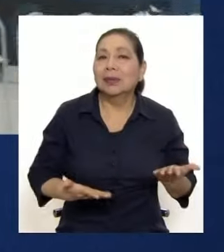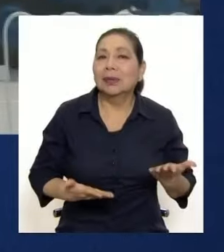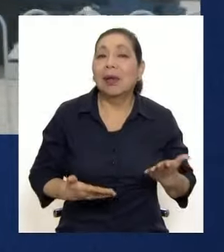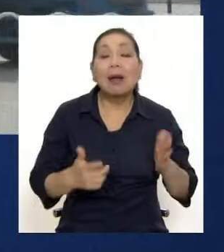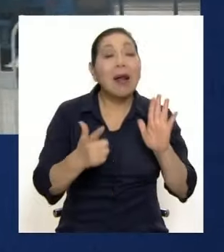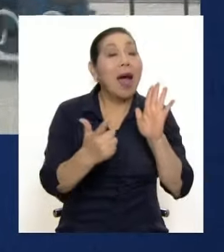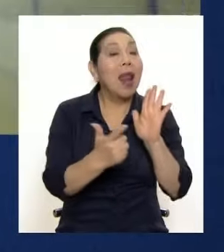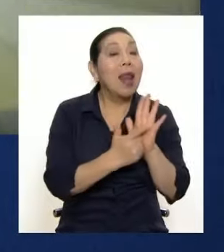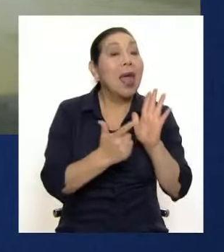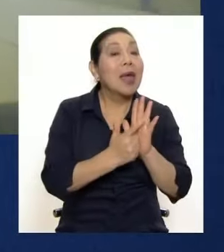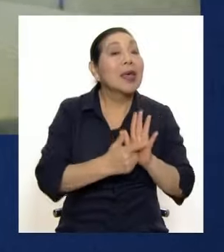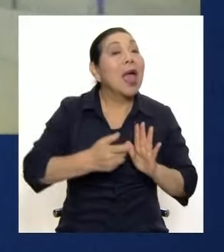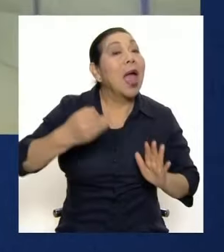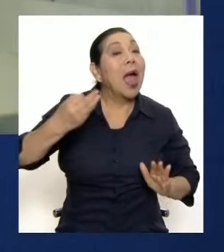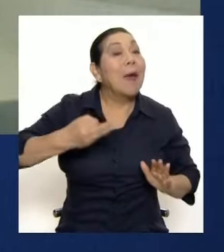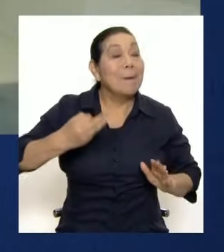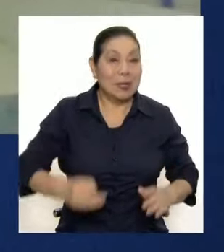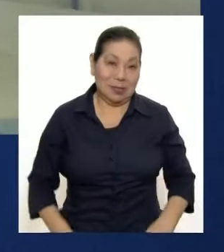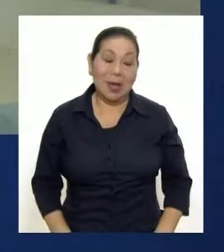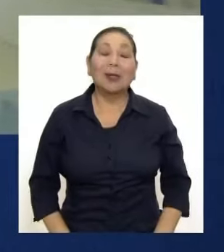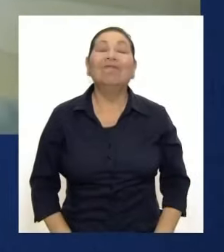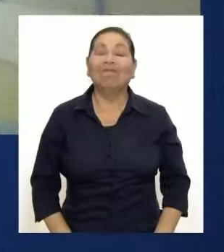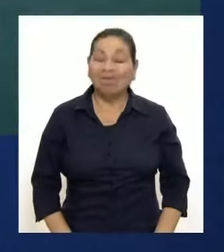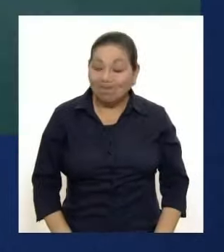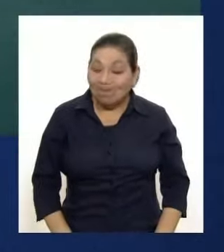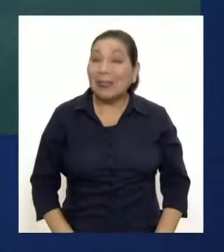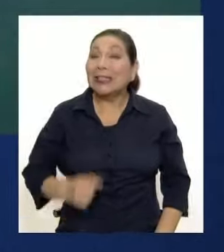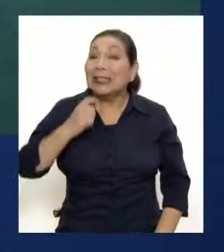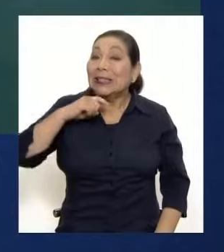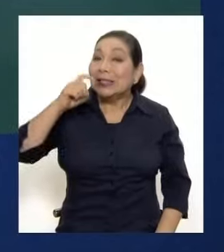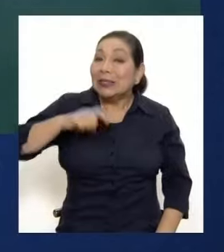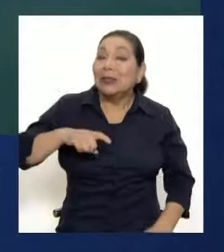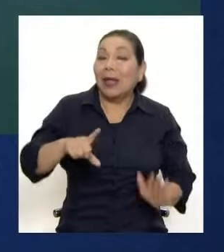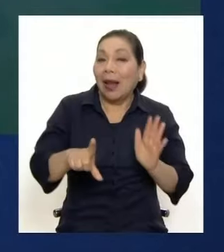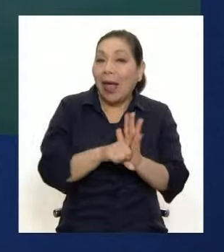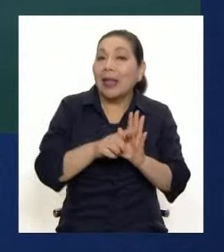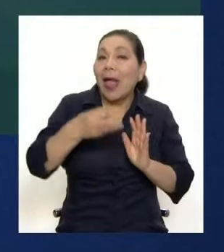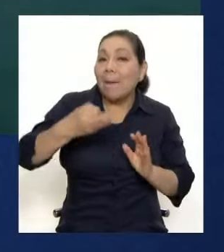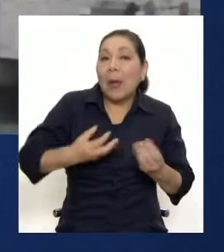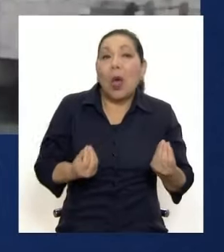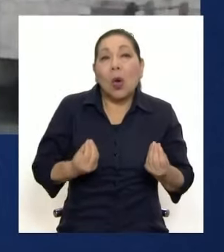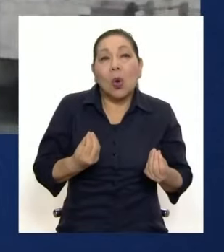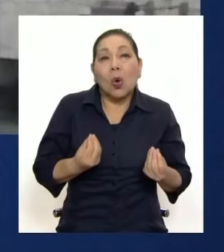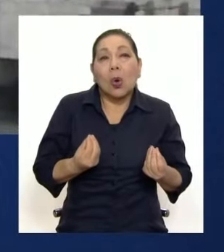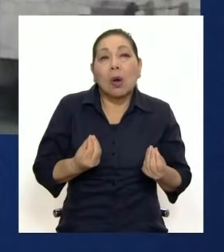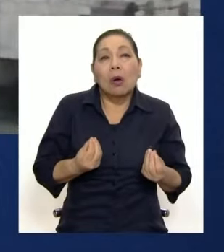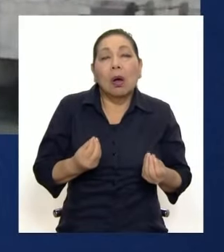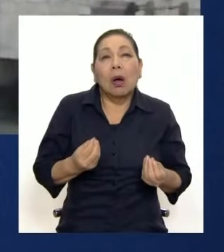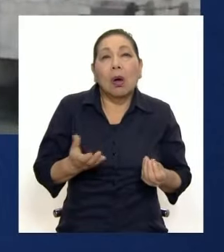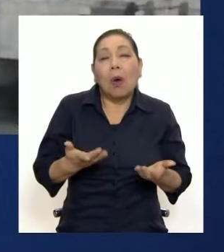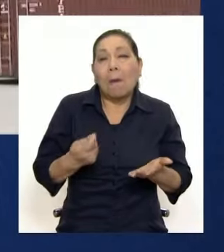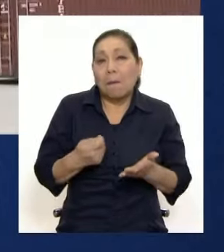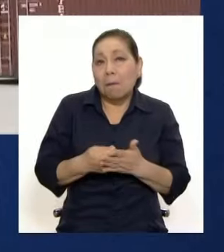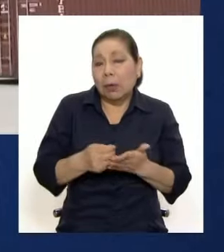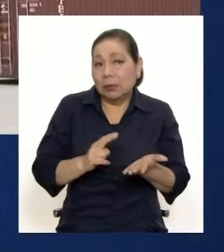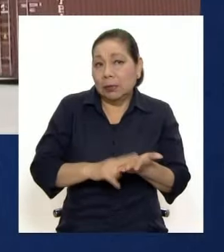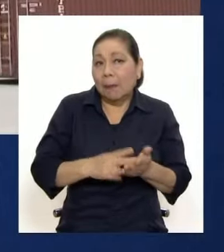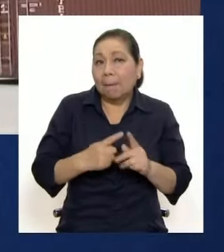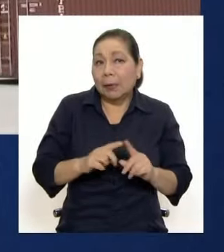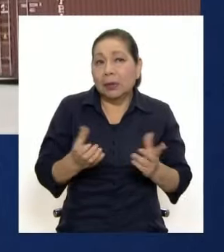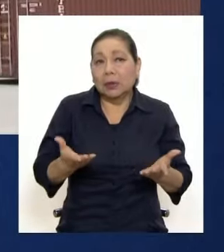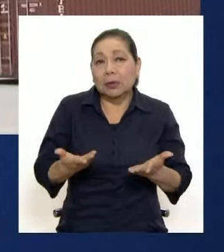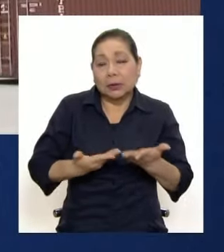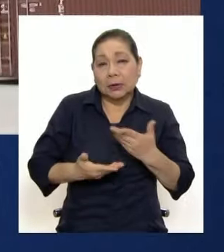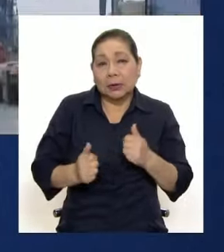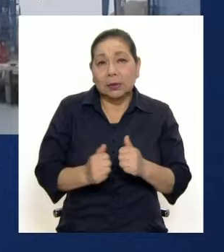legislación especial el congreso básicamente eso eh con con aracel cero no para ser competitivos como